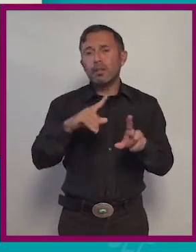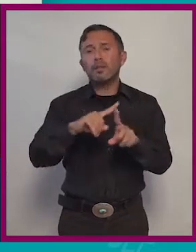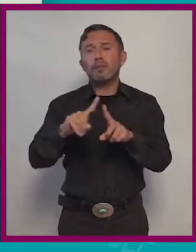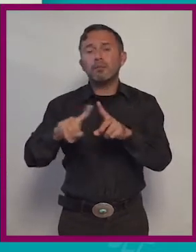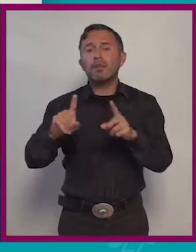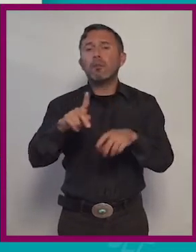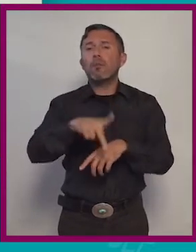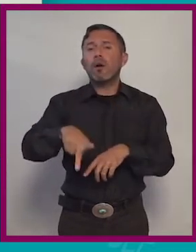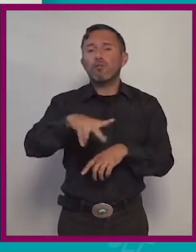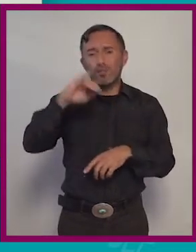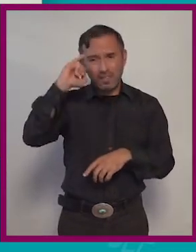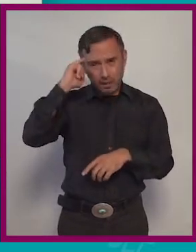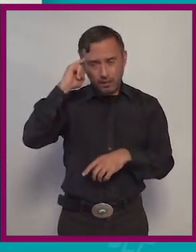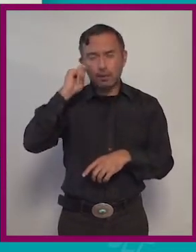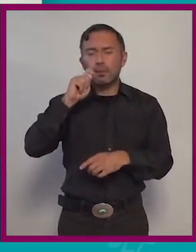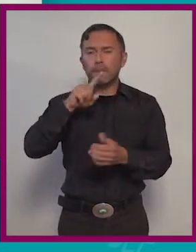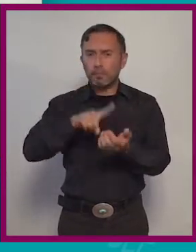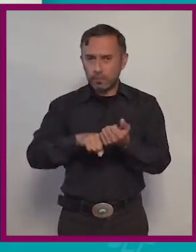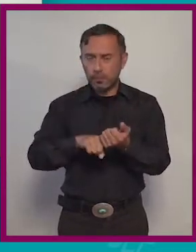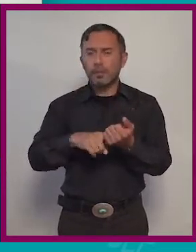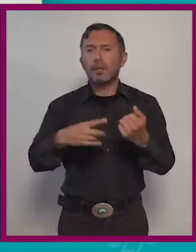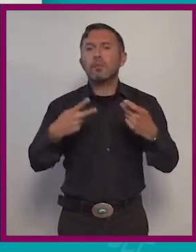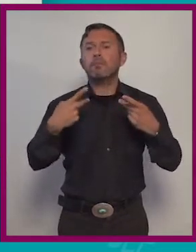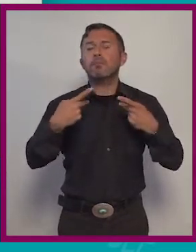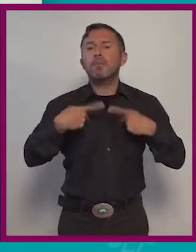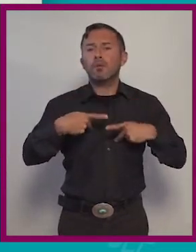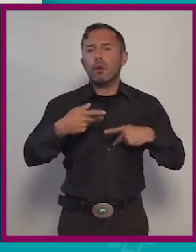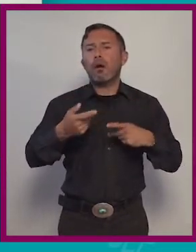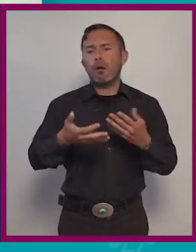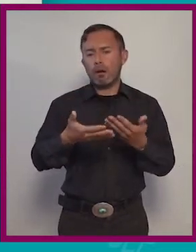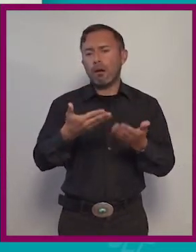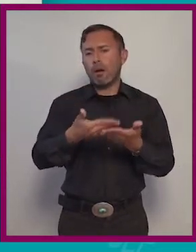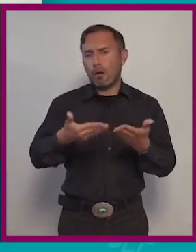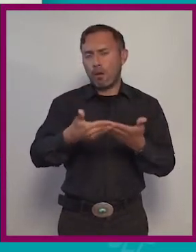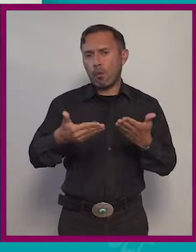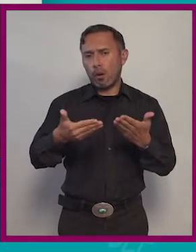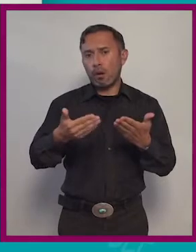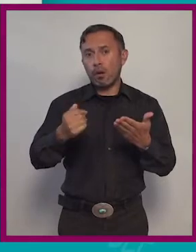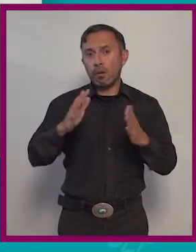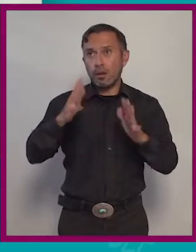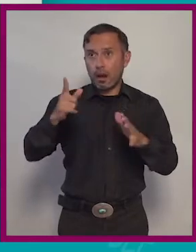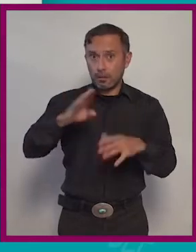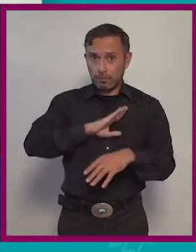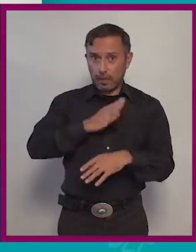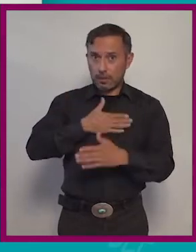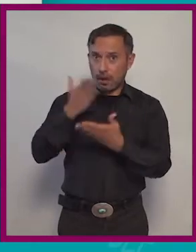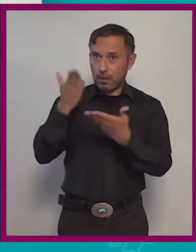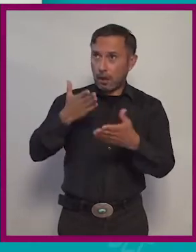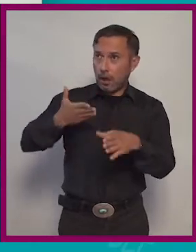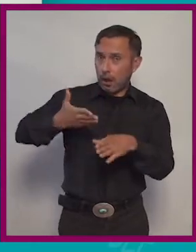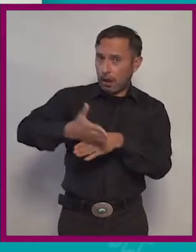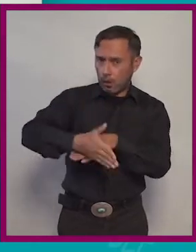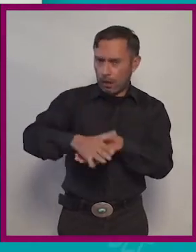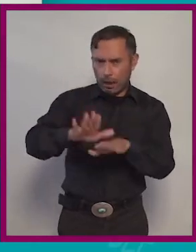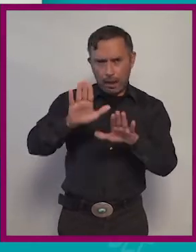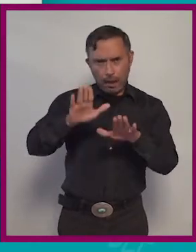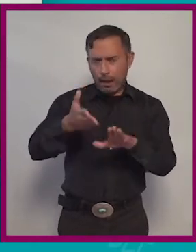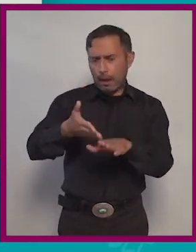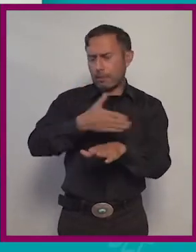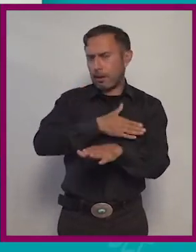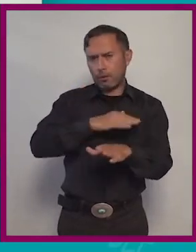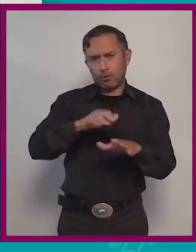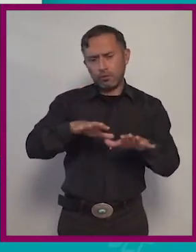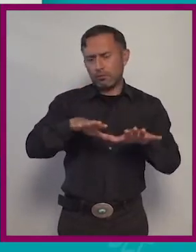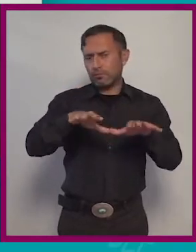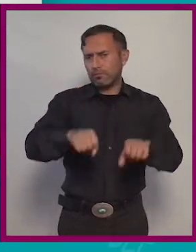aquellos que descienden de poblaciones que habitaban en el territorio actual del país antes de iniciarse la colonización. Y esas comunidades